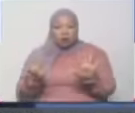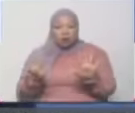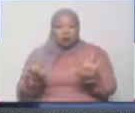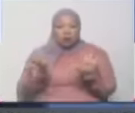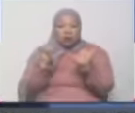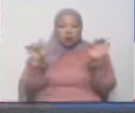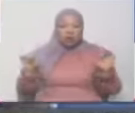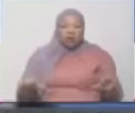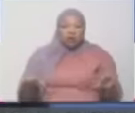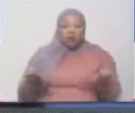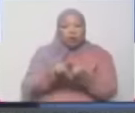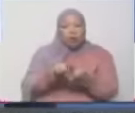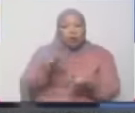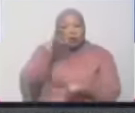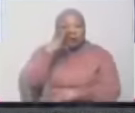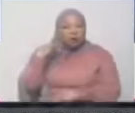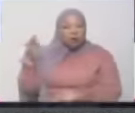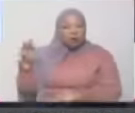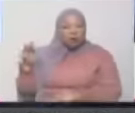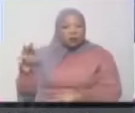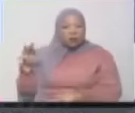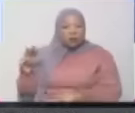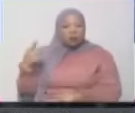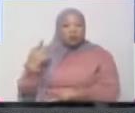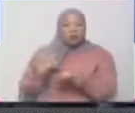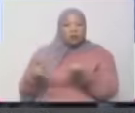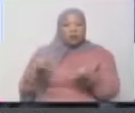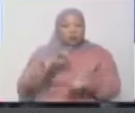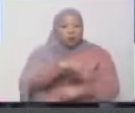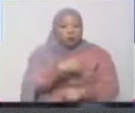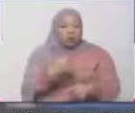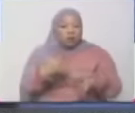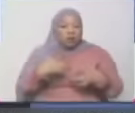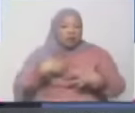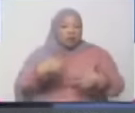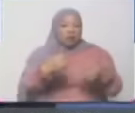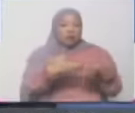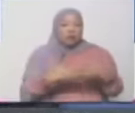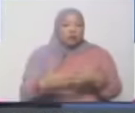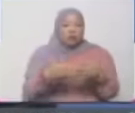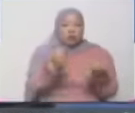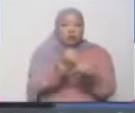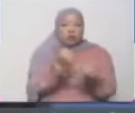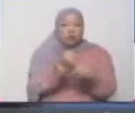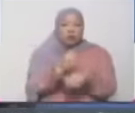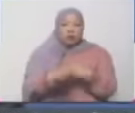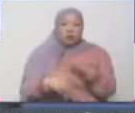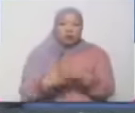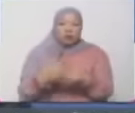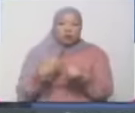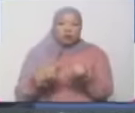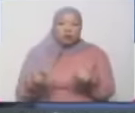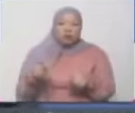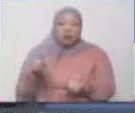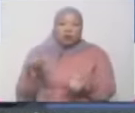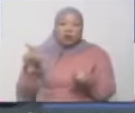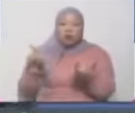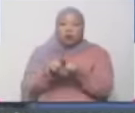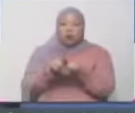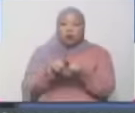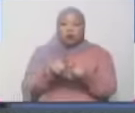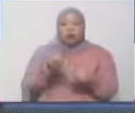napoleónico. La universidad solamente funcionaba hacia los intereses del Estado. El otro modelo como alternativa era el modelo de Humboldt, que decía